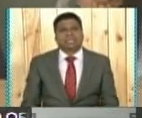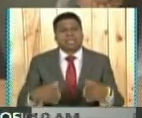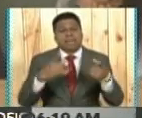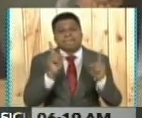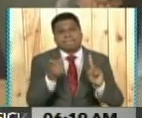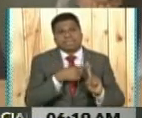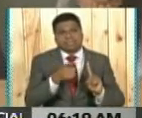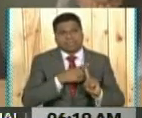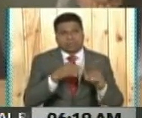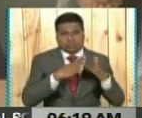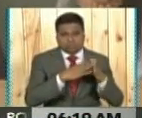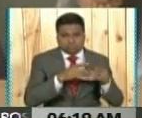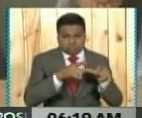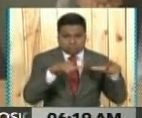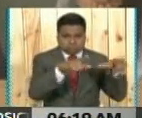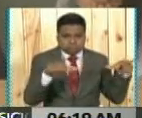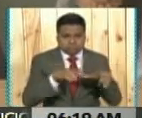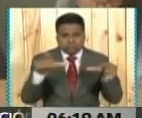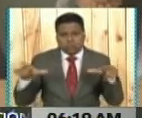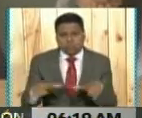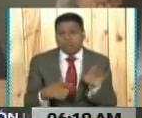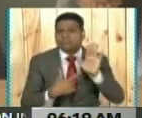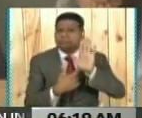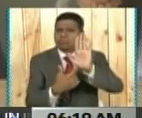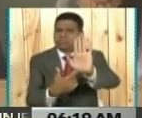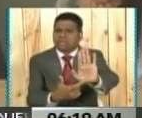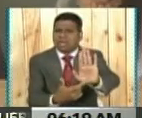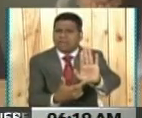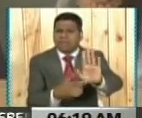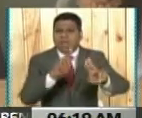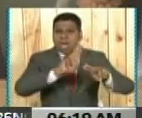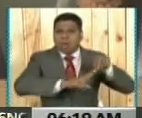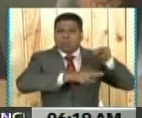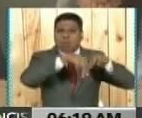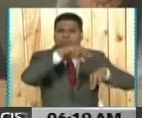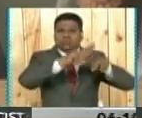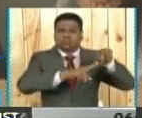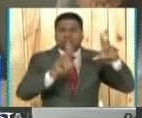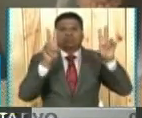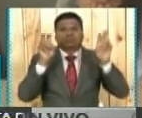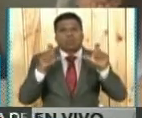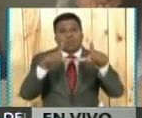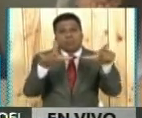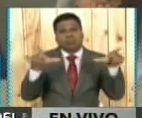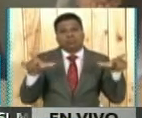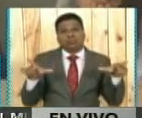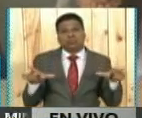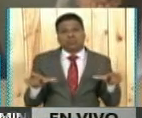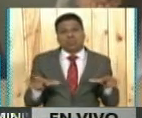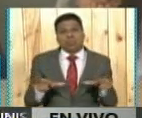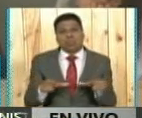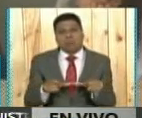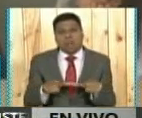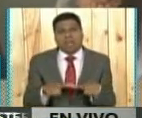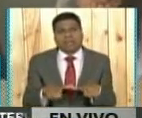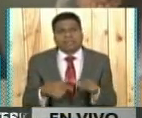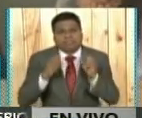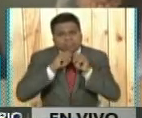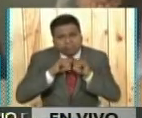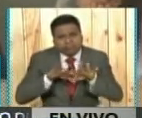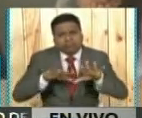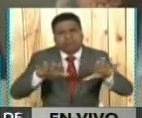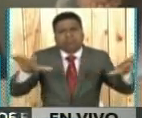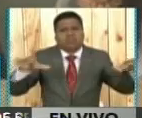infraestructura penitenciaria, exhibimos la construcción de nuevos recintos y la remodelación y ampliación